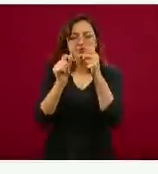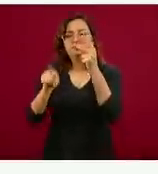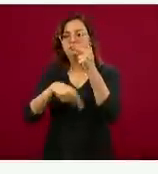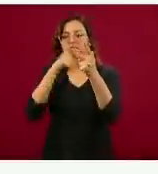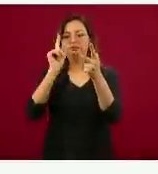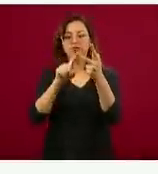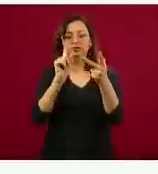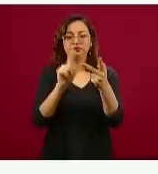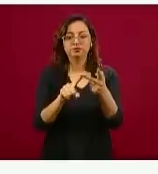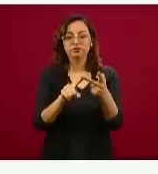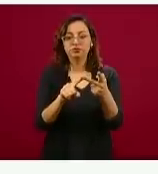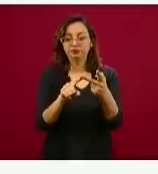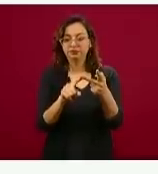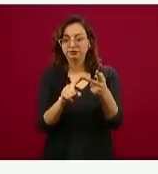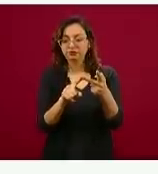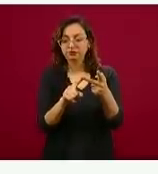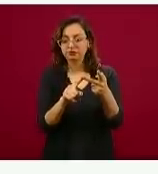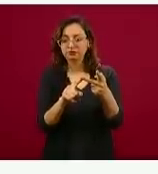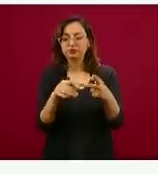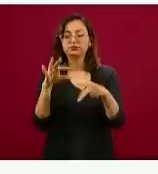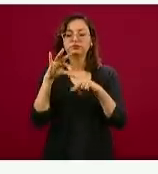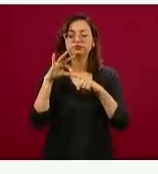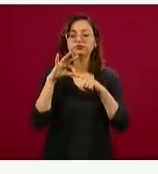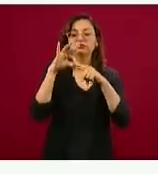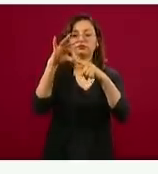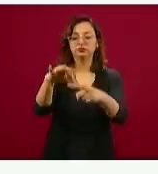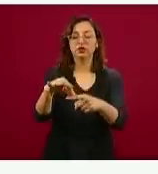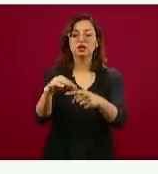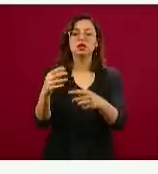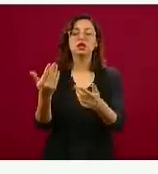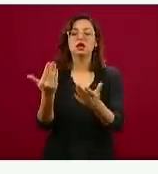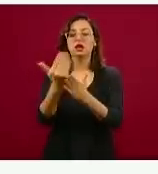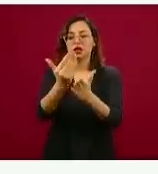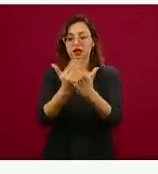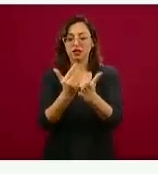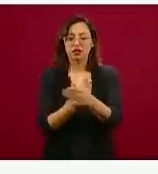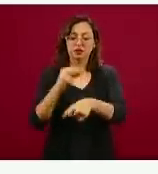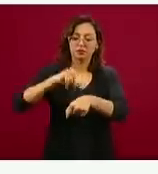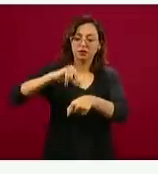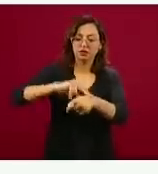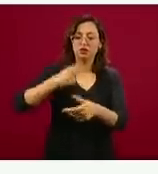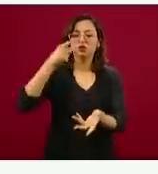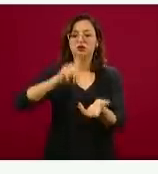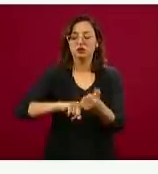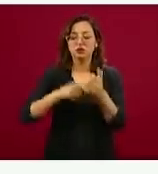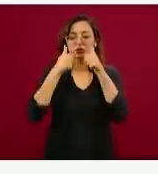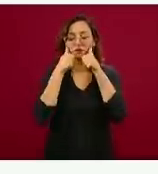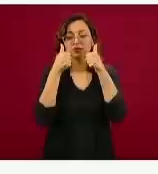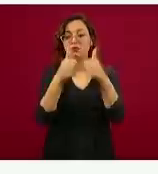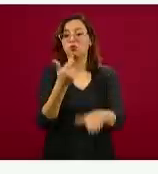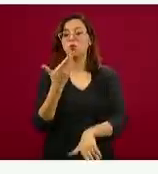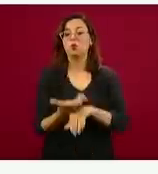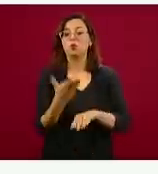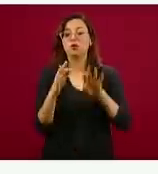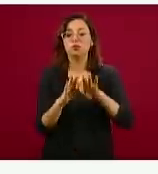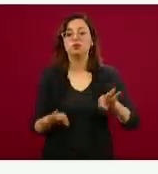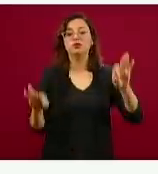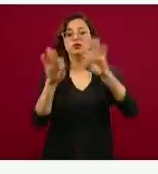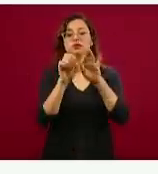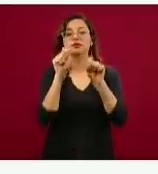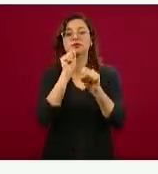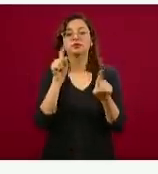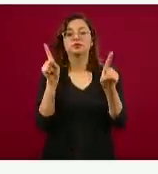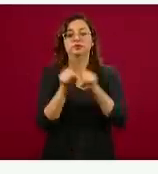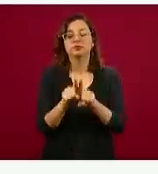que está en medio es la guía de manejo médico, de manejo clínico. Este documento es indispensable para